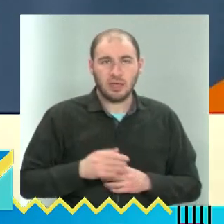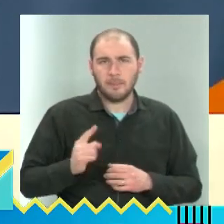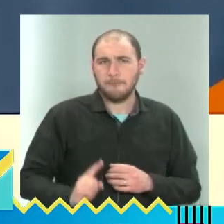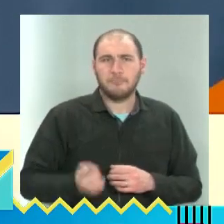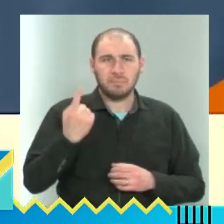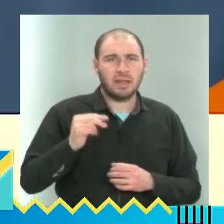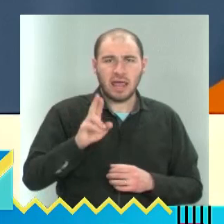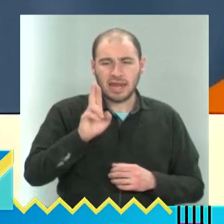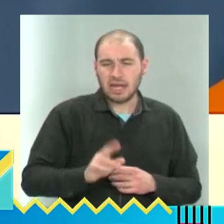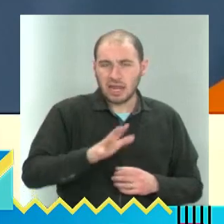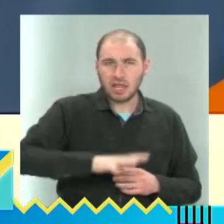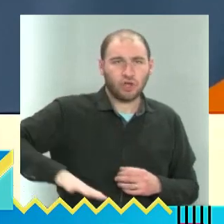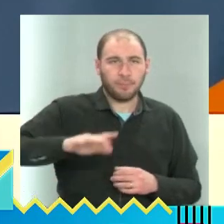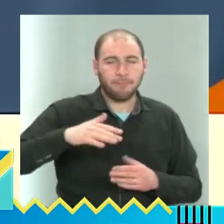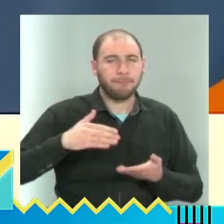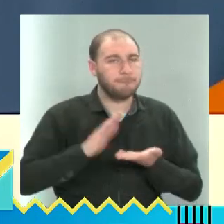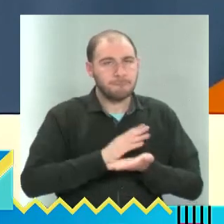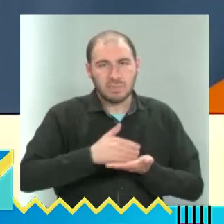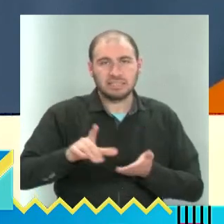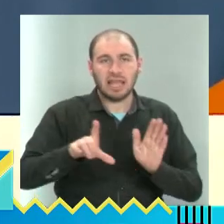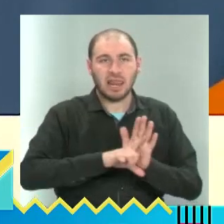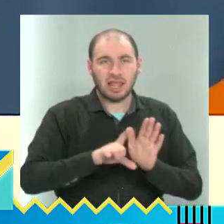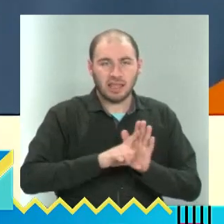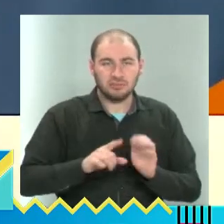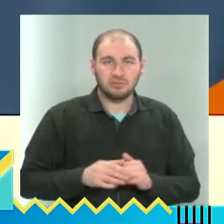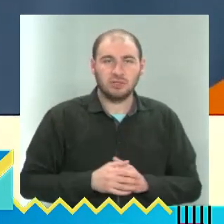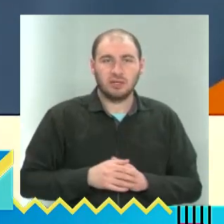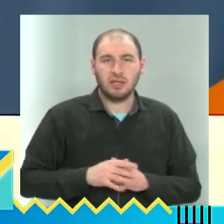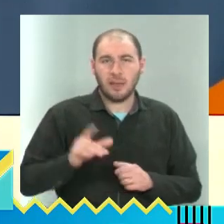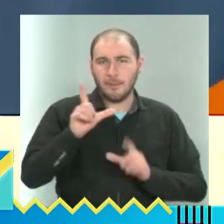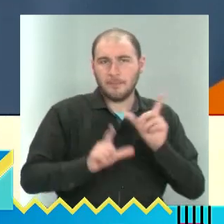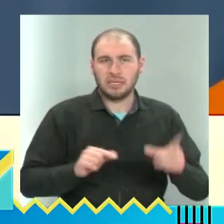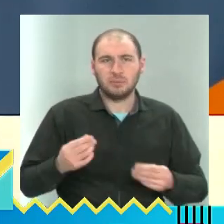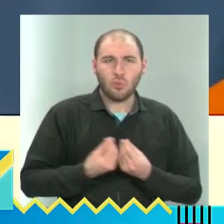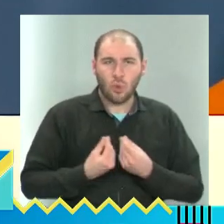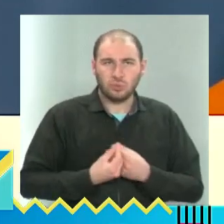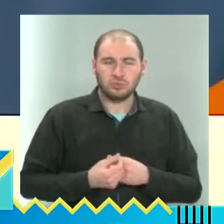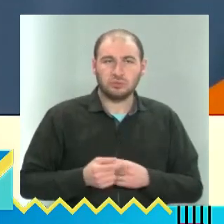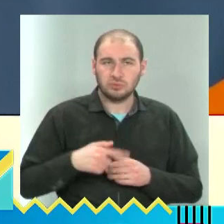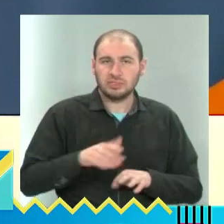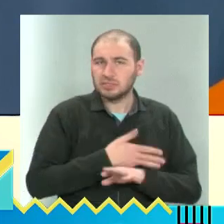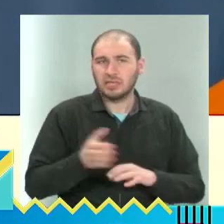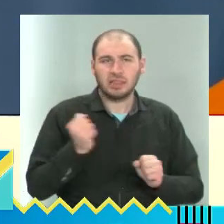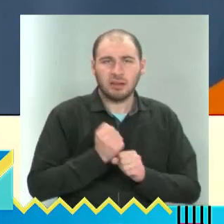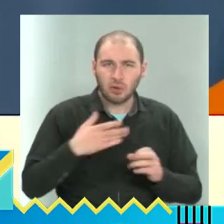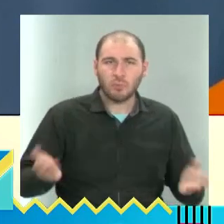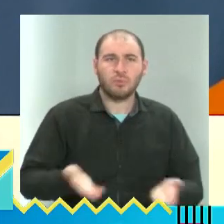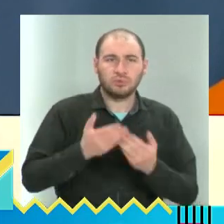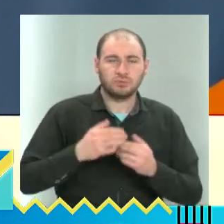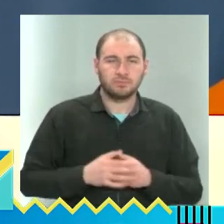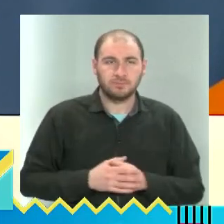toda la región y que fue base para legislaciones de muchísimos países. Así que seguimos con ese trabajo de